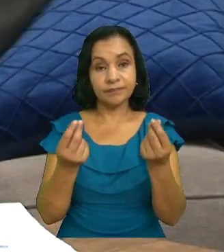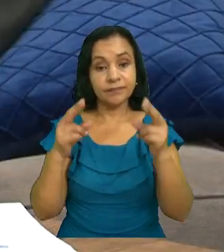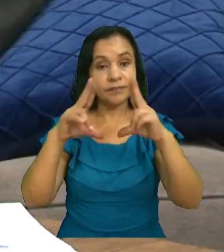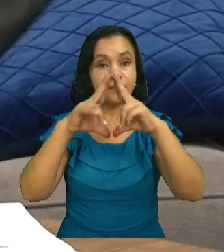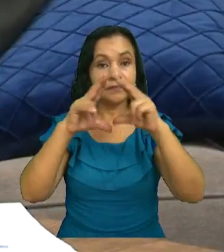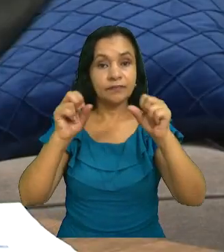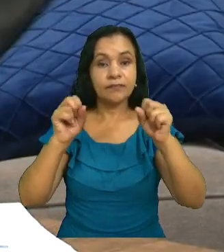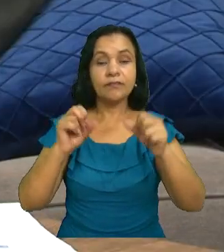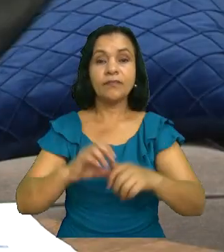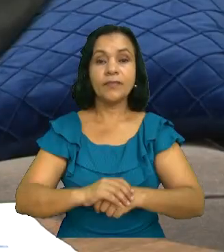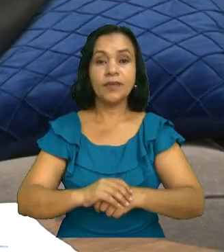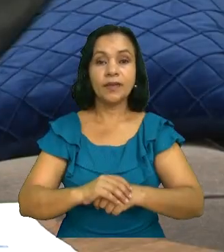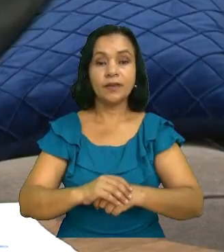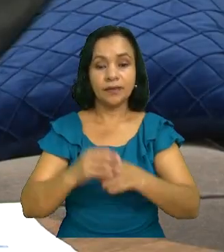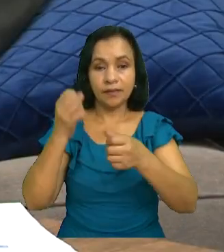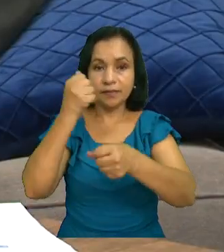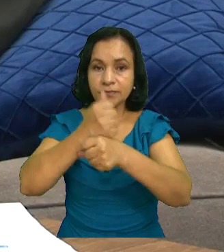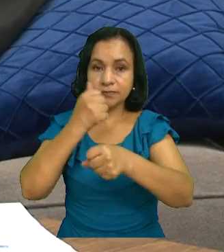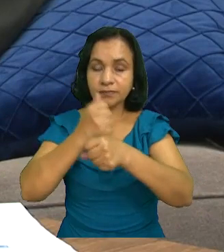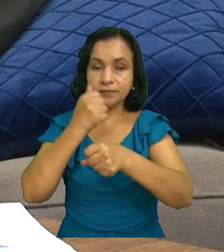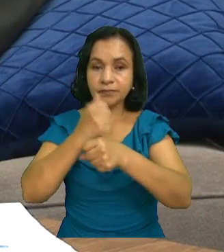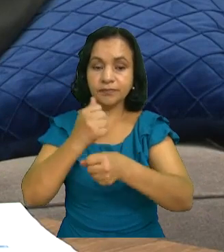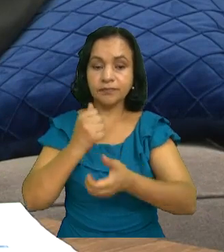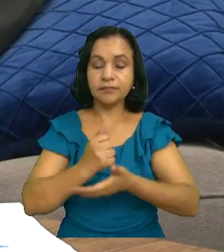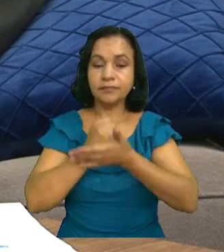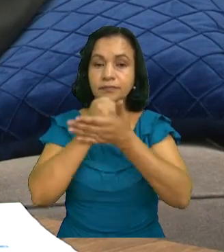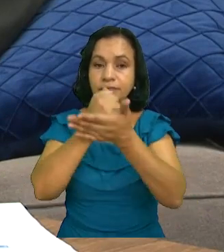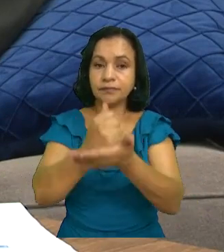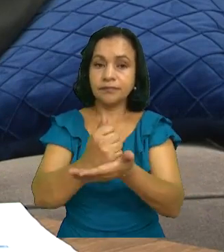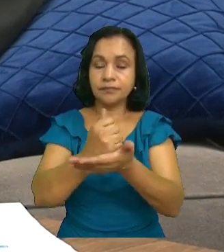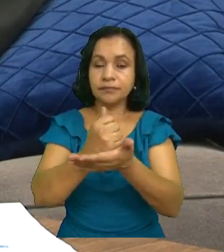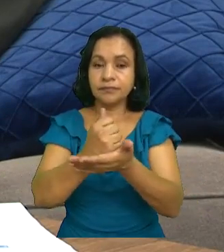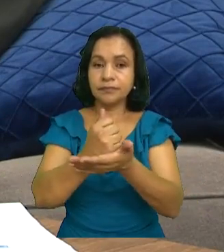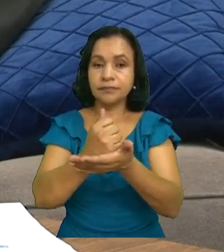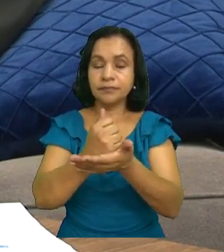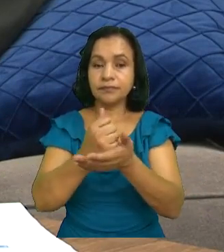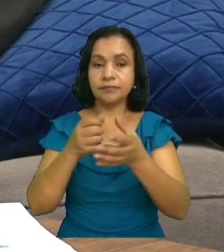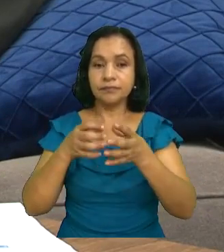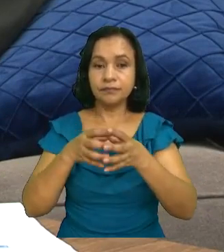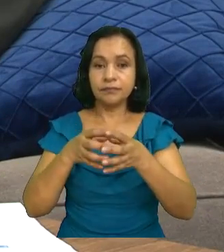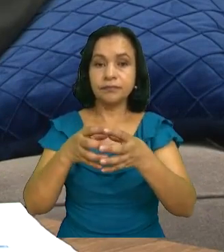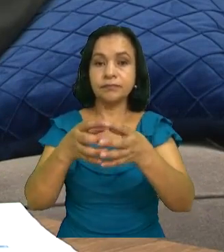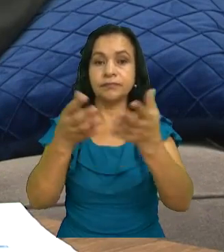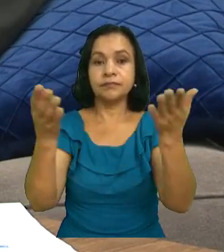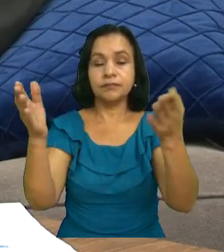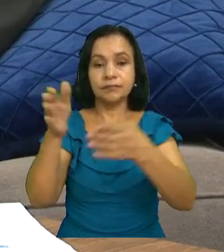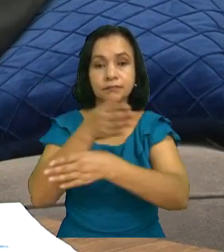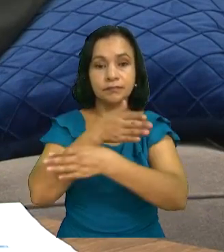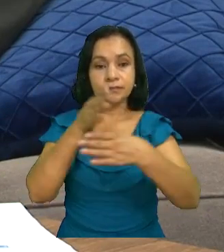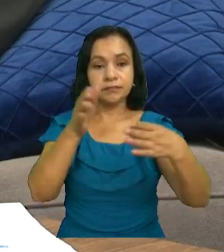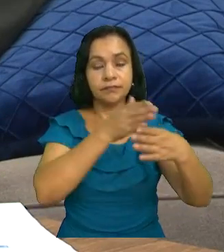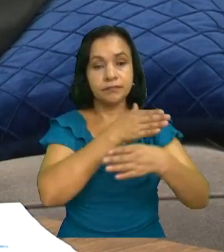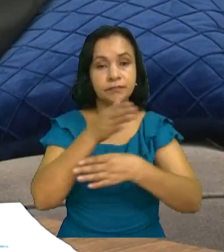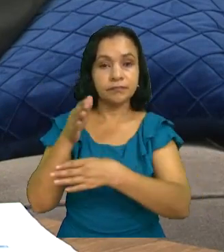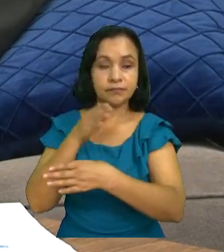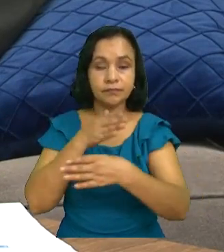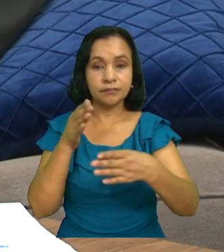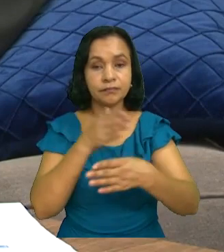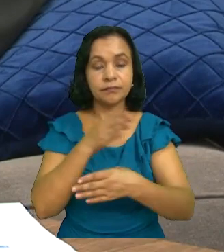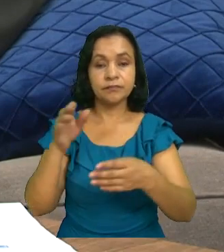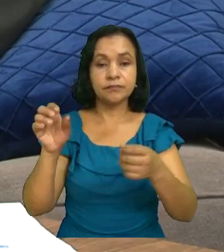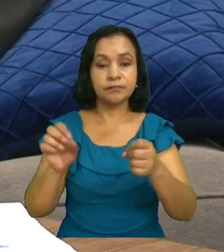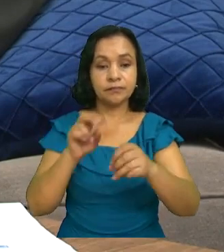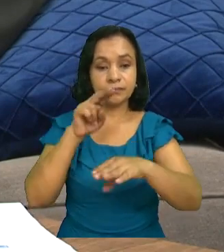Son empleos que llevan y movilizan a varias ramas de la economía